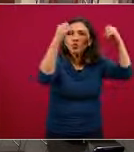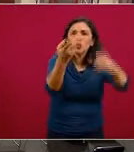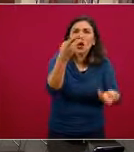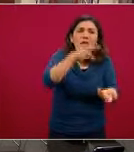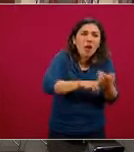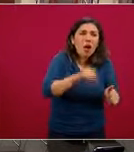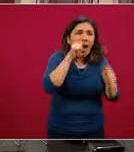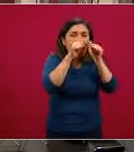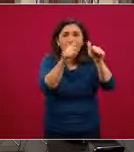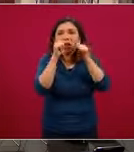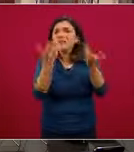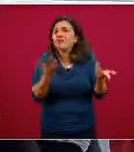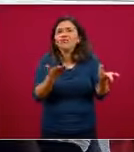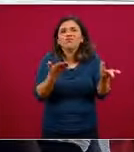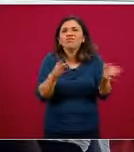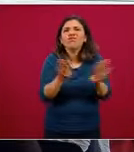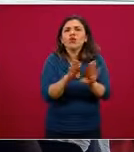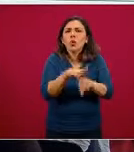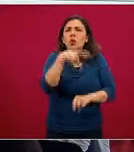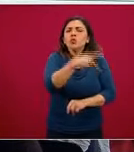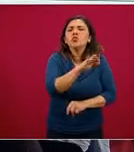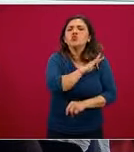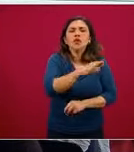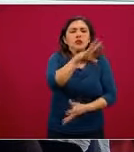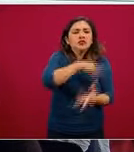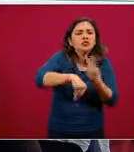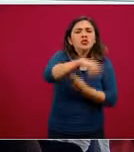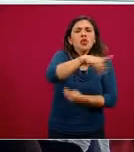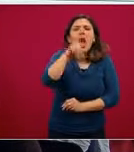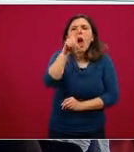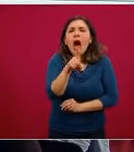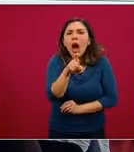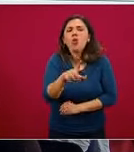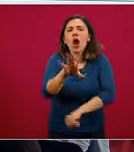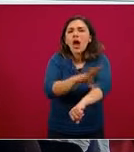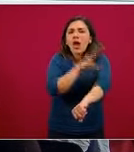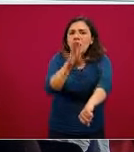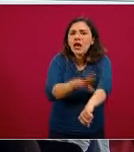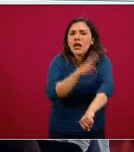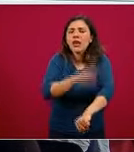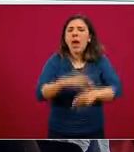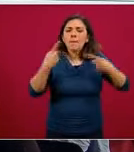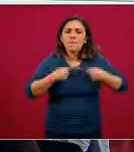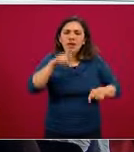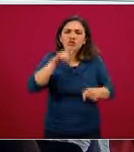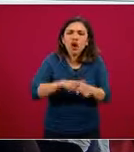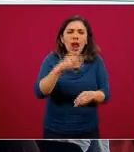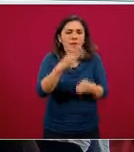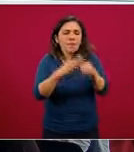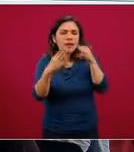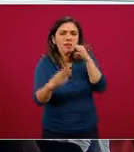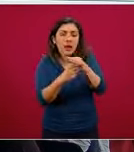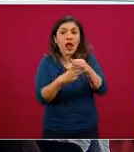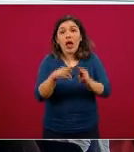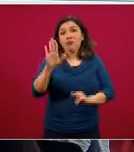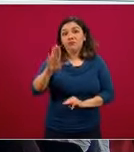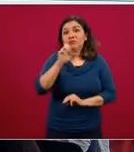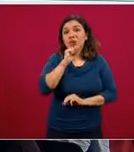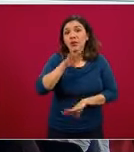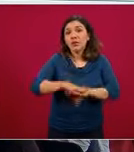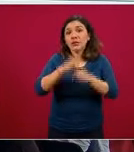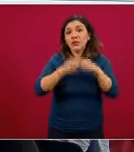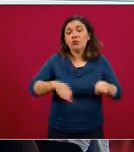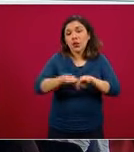energía, autosuficiencia en agua, en personal, en insumos y aquí es tal vez lo más importante